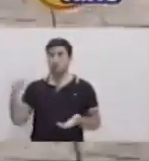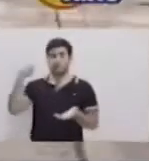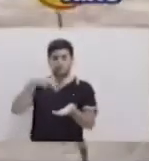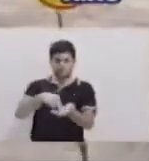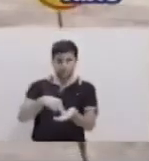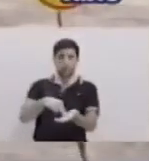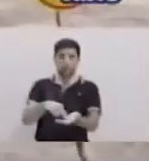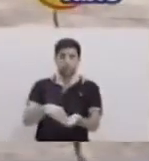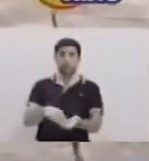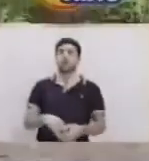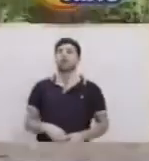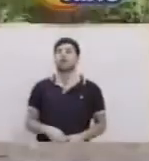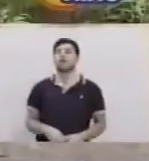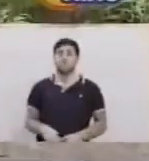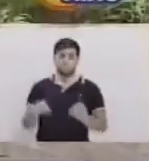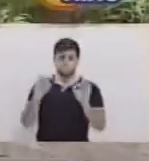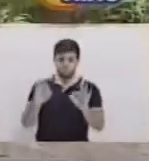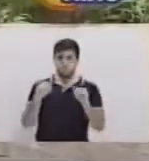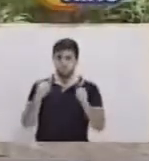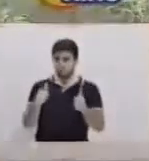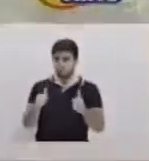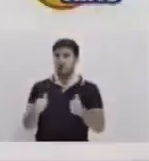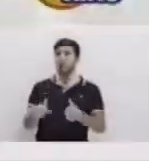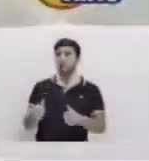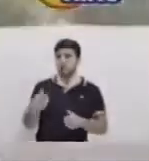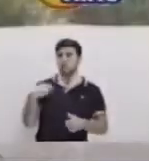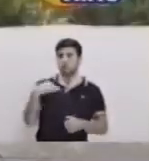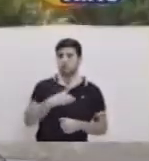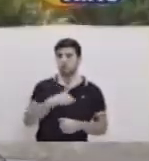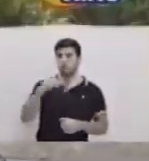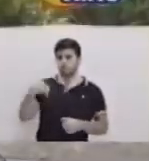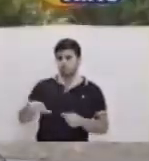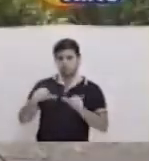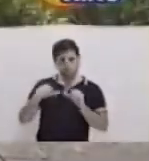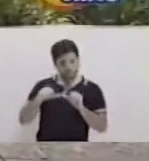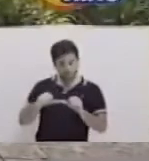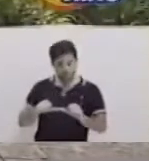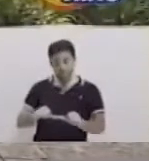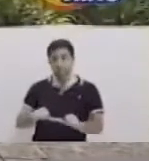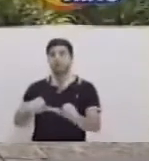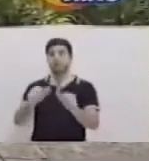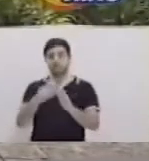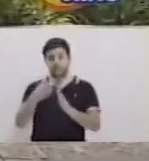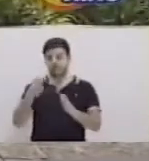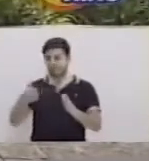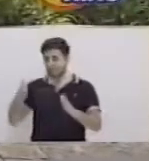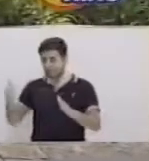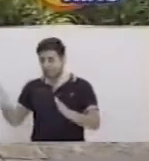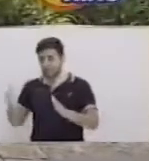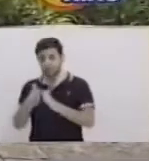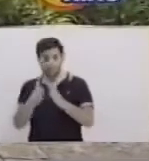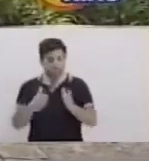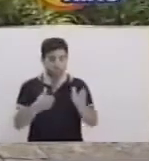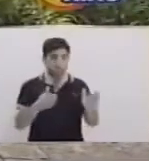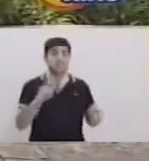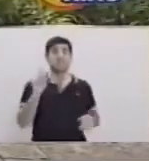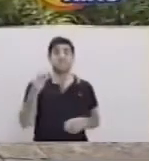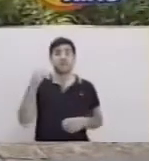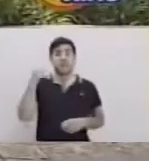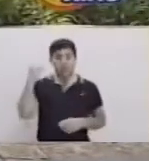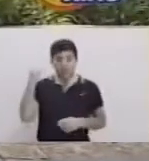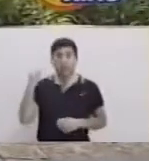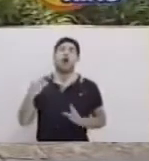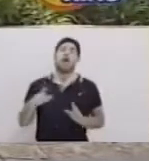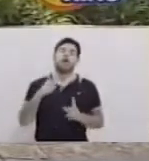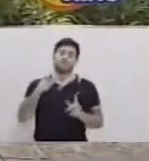avanza una hoja, nuevamente. Y así vamos a ir avanzando y el primero que logre llegar al